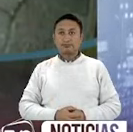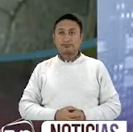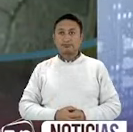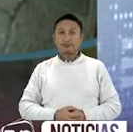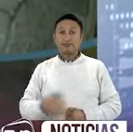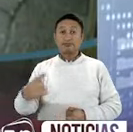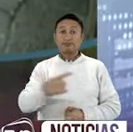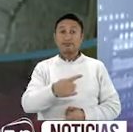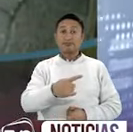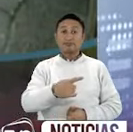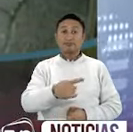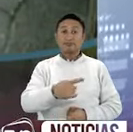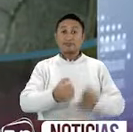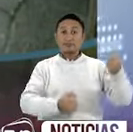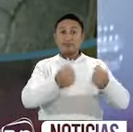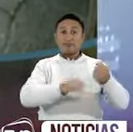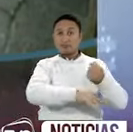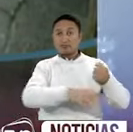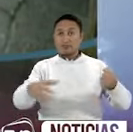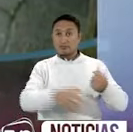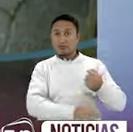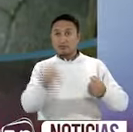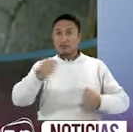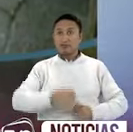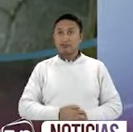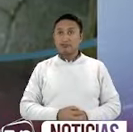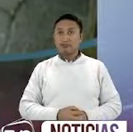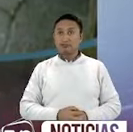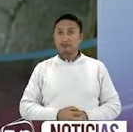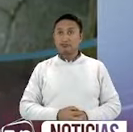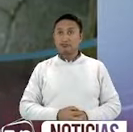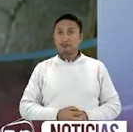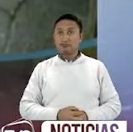se dirige al carro para sustraerle un bolso.